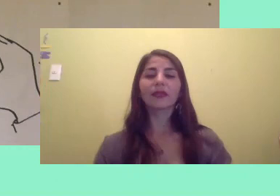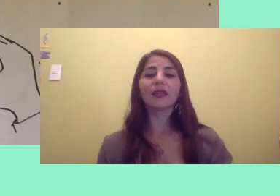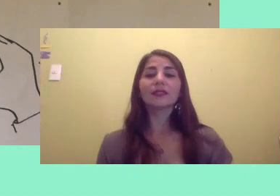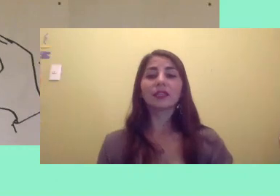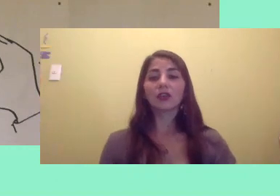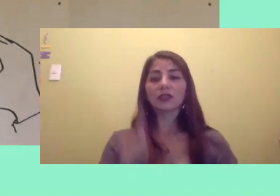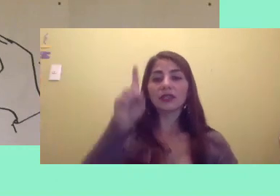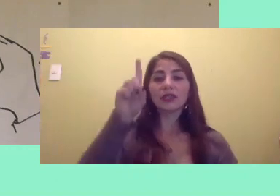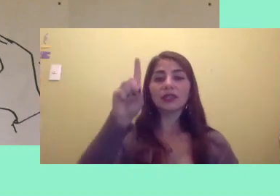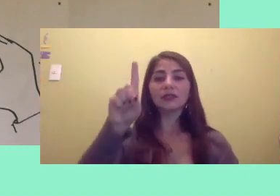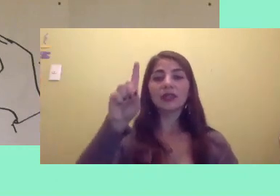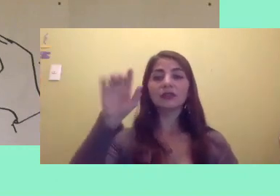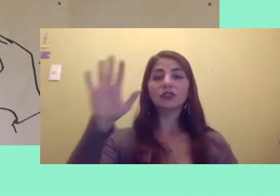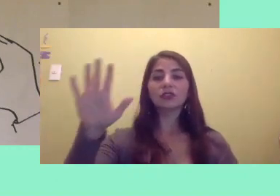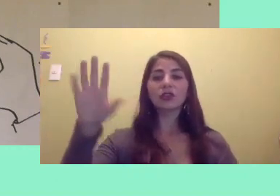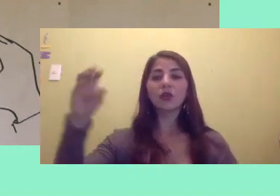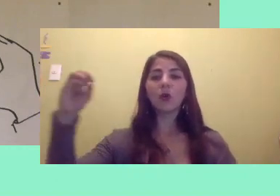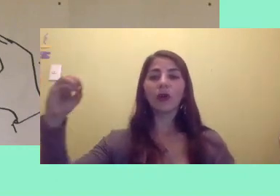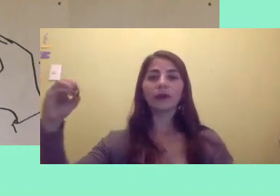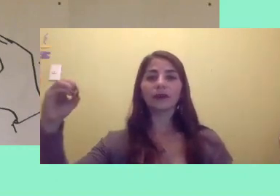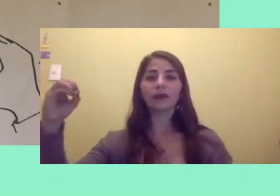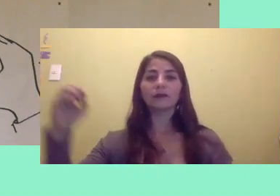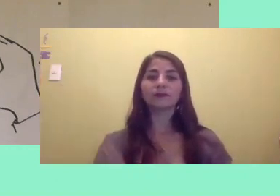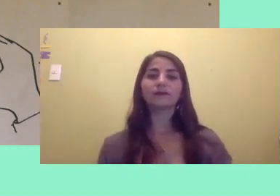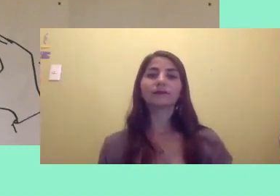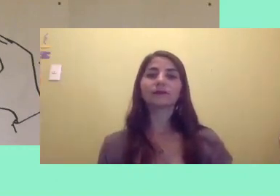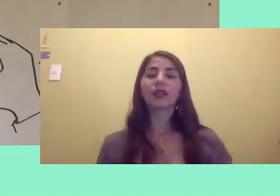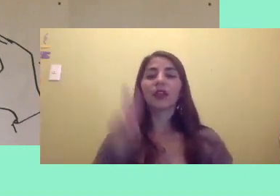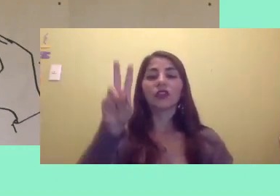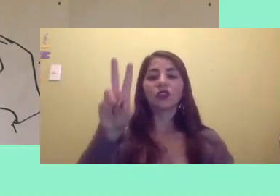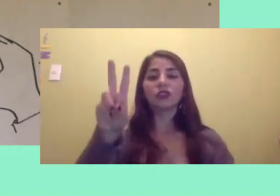forma. Si quiero decir 150,